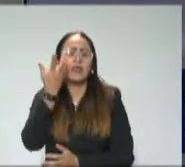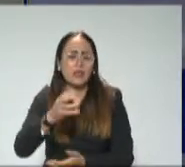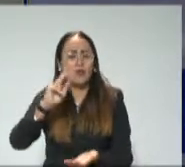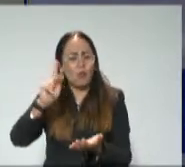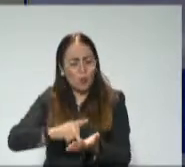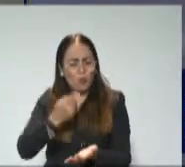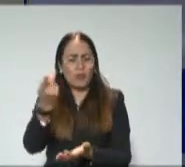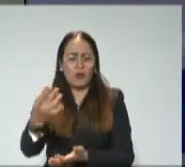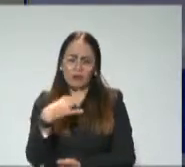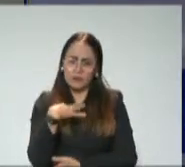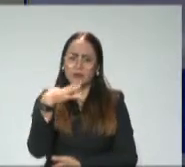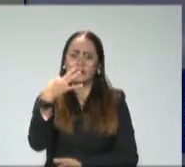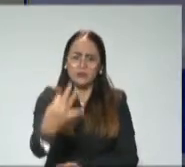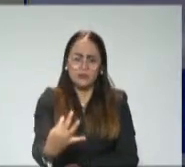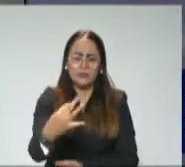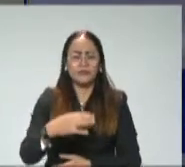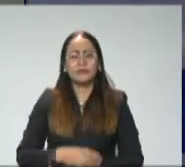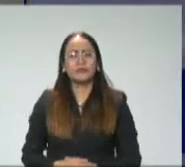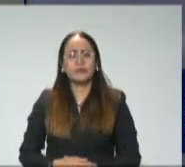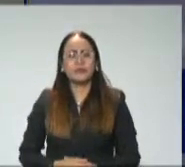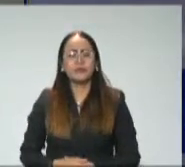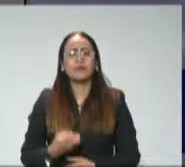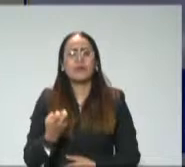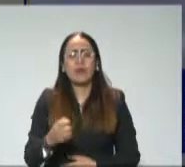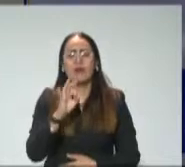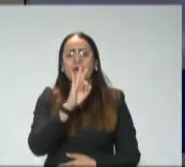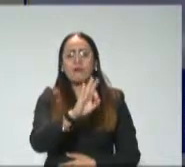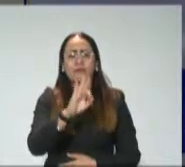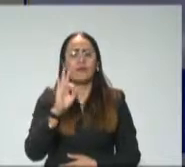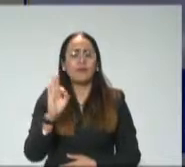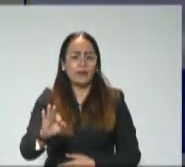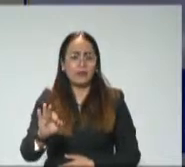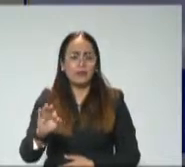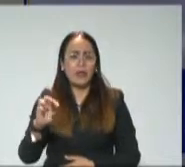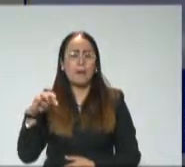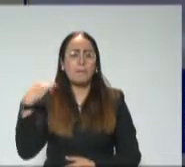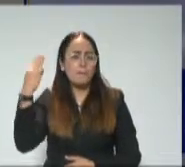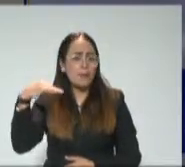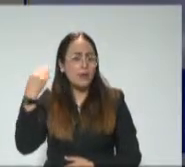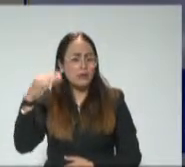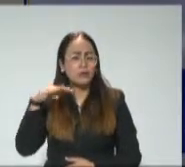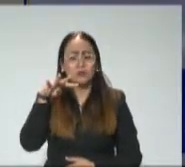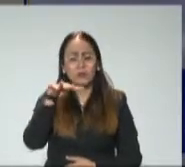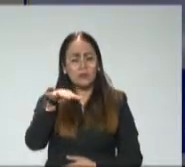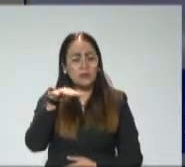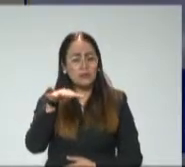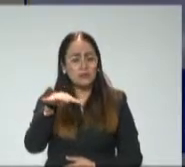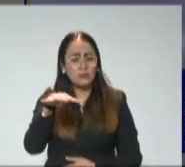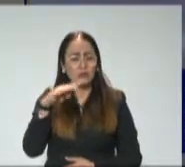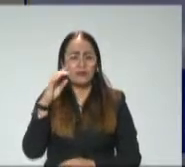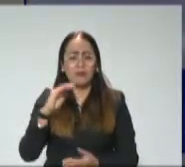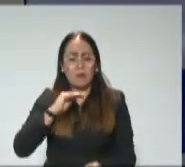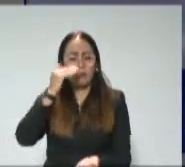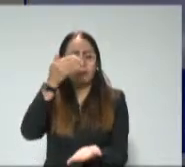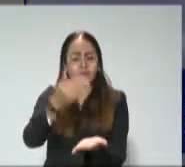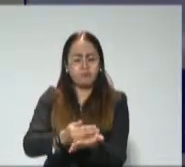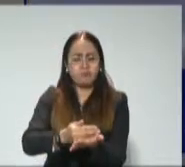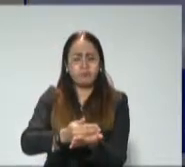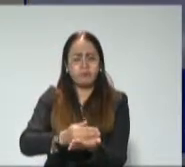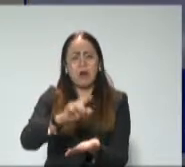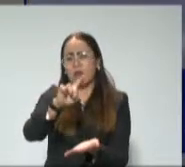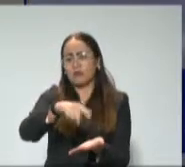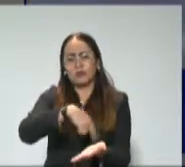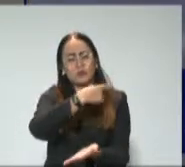reelegirse justamente el 19 de marzo cuando se suspendieron las